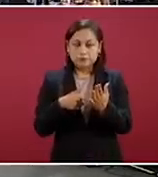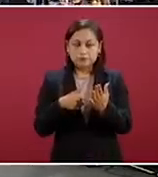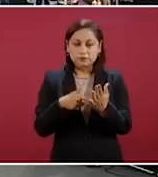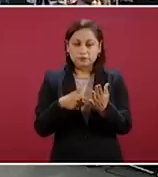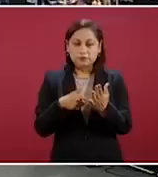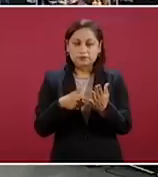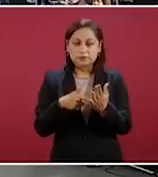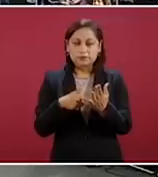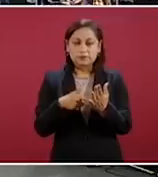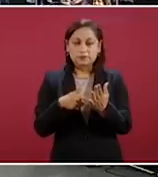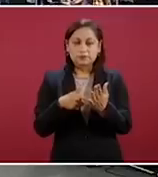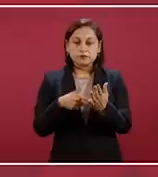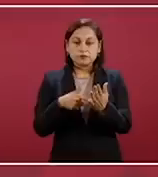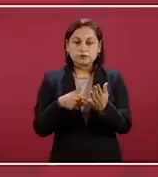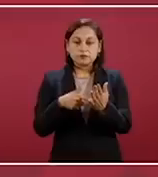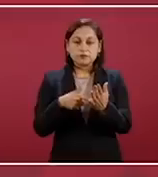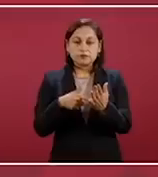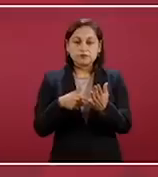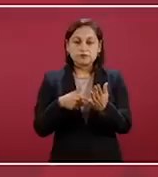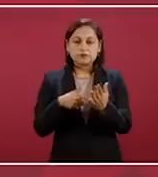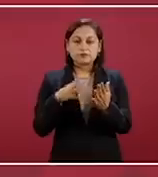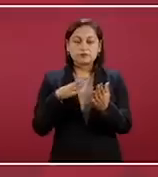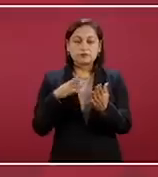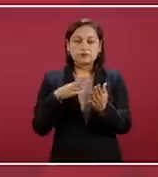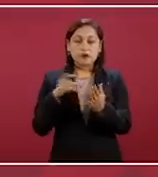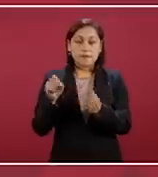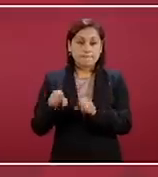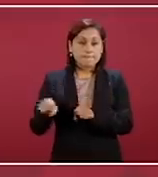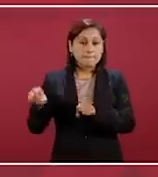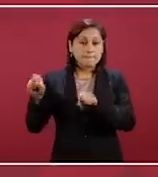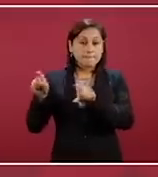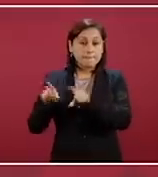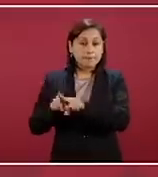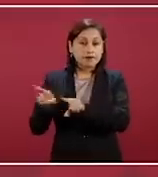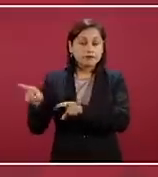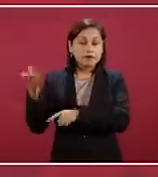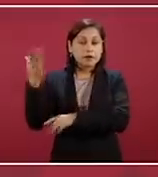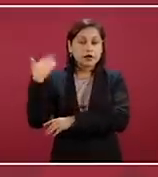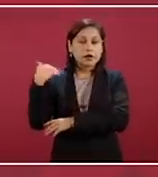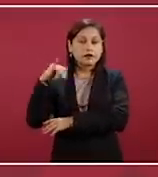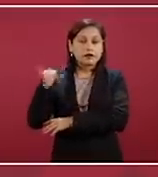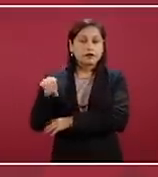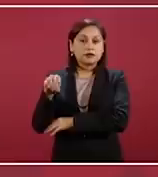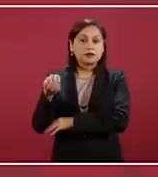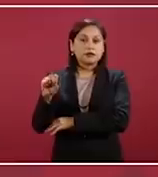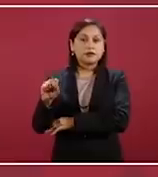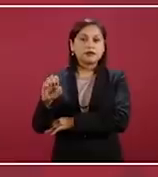mantuvo el prólogo, la introducción que hizo José Luis Martínez.